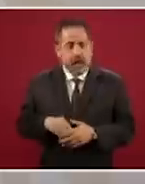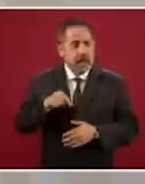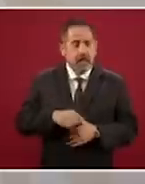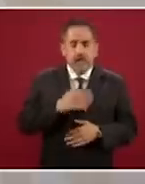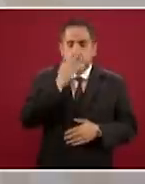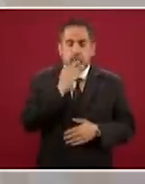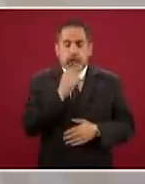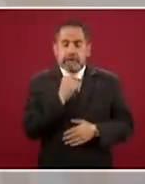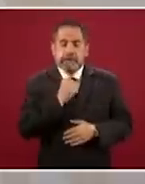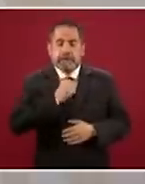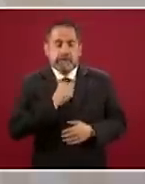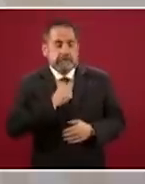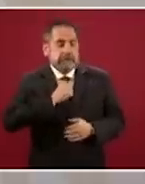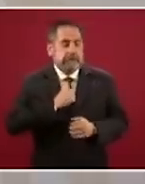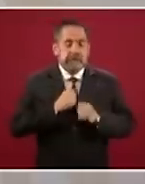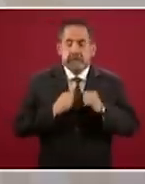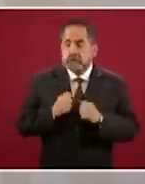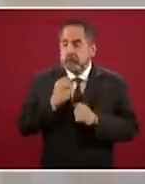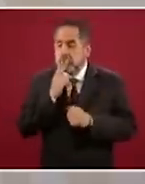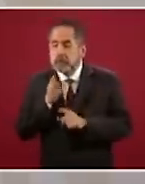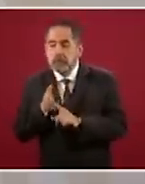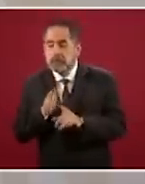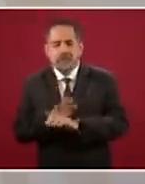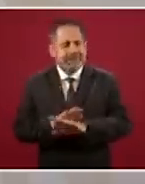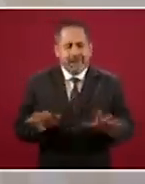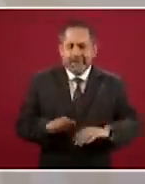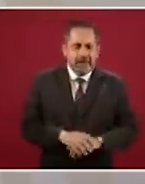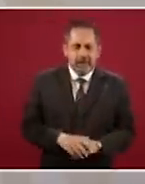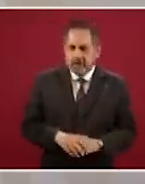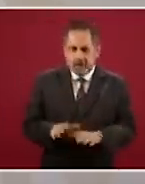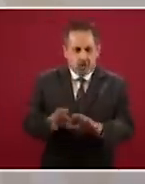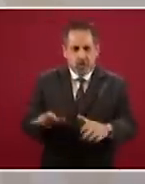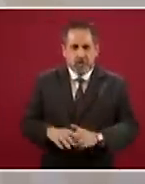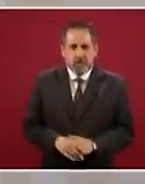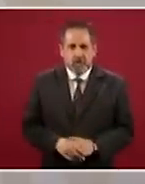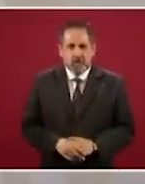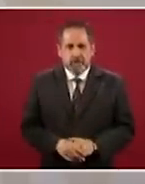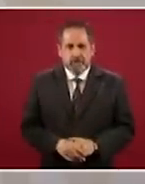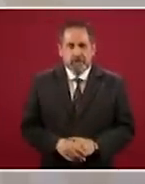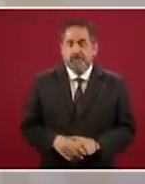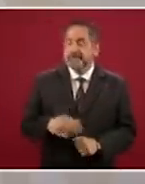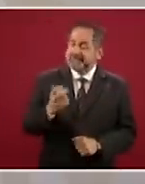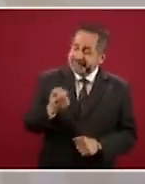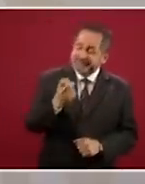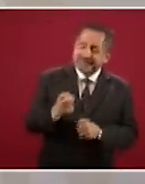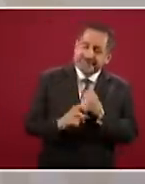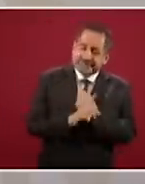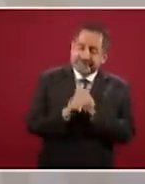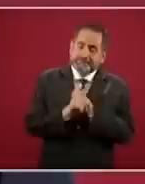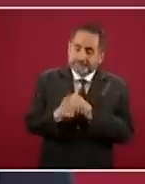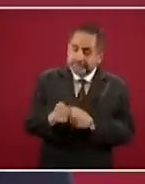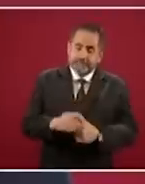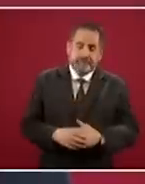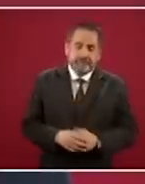preferencias, no hay influyentismo. No, es que ese es el problema.